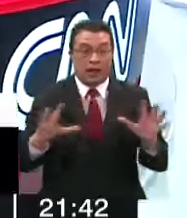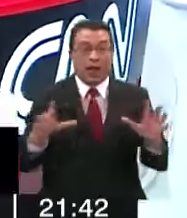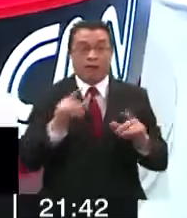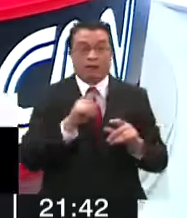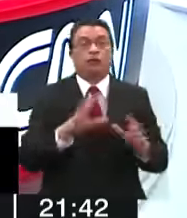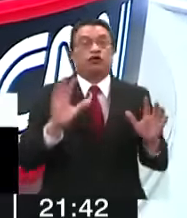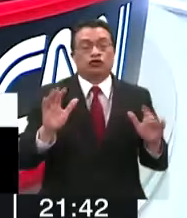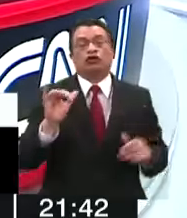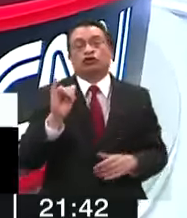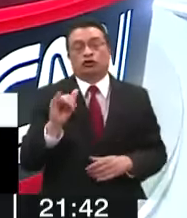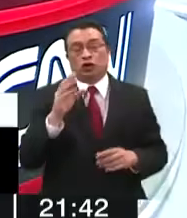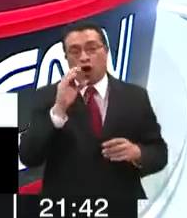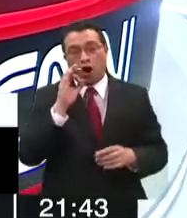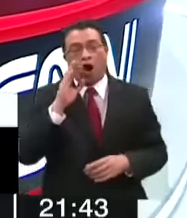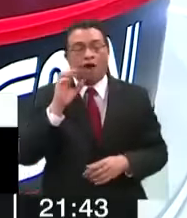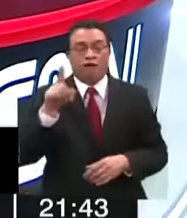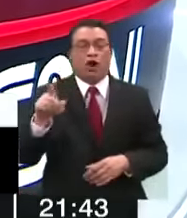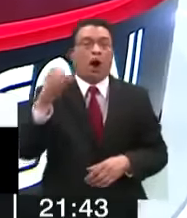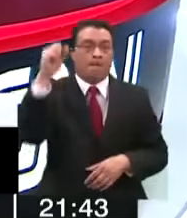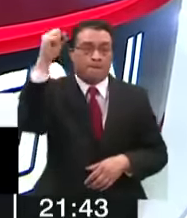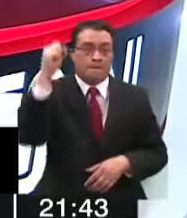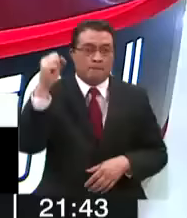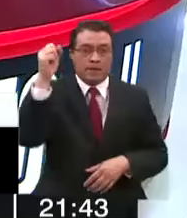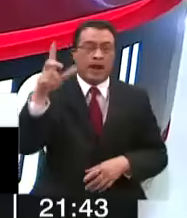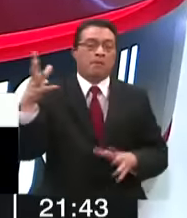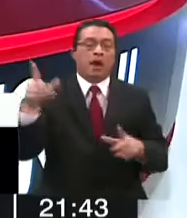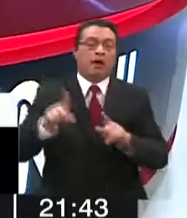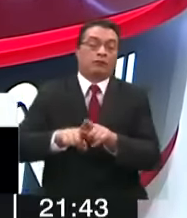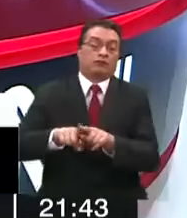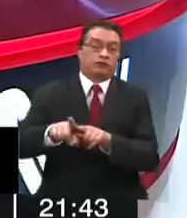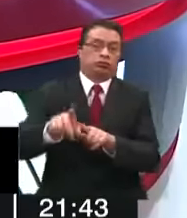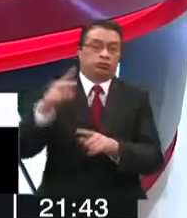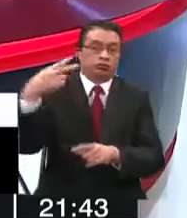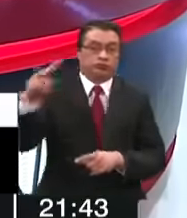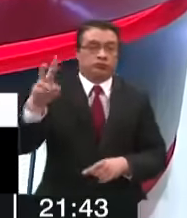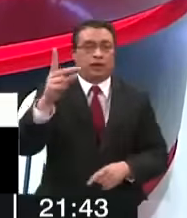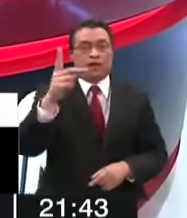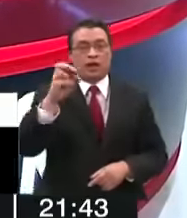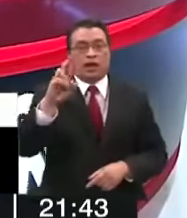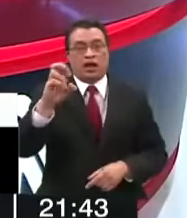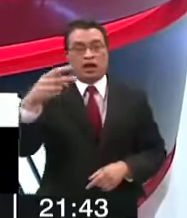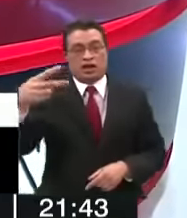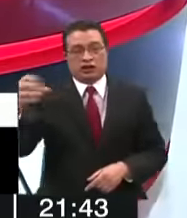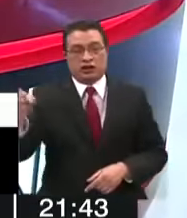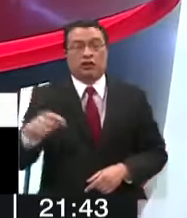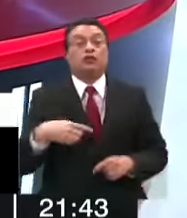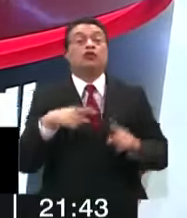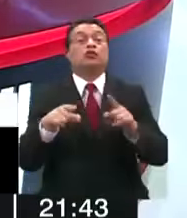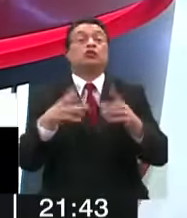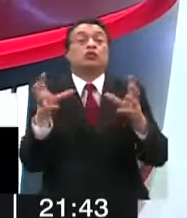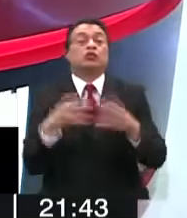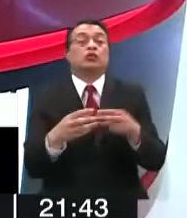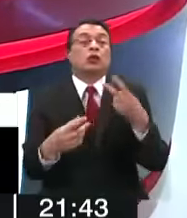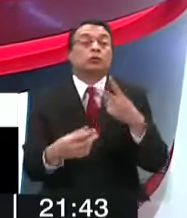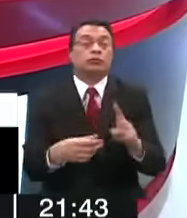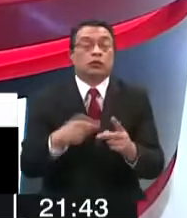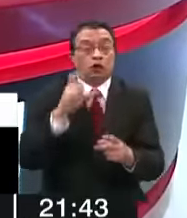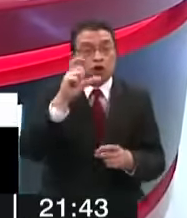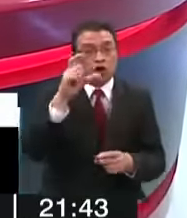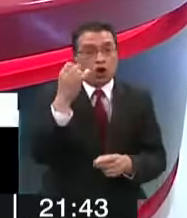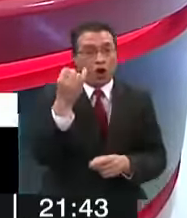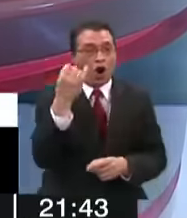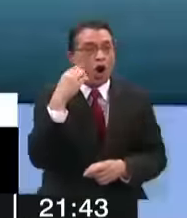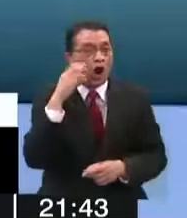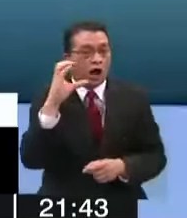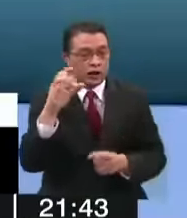Claramente, el presidente Piñera es el candidato más competitivo de la derecha. Sí, correcto. Y en su propio sector, ¿cómo ve las posibilidades de Carolina Goich, ya que partimos